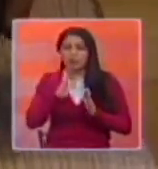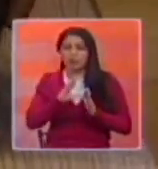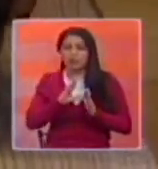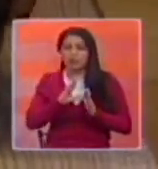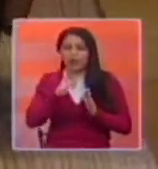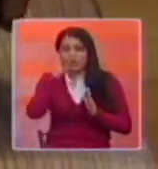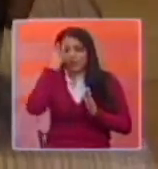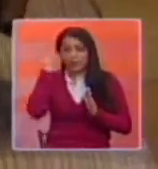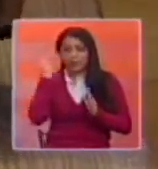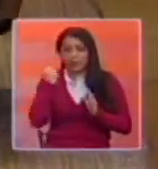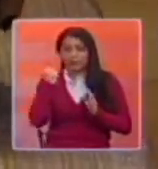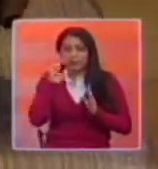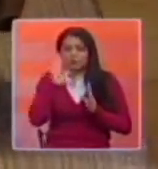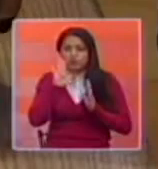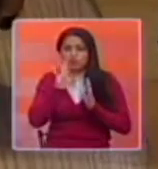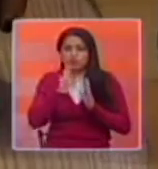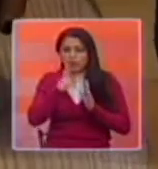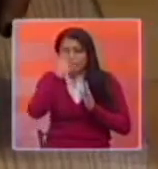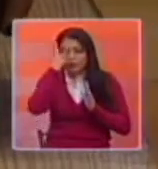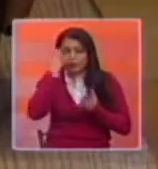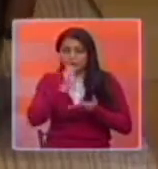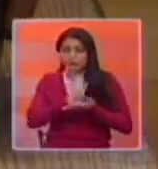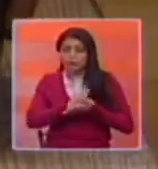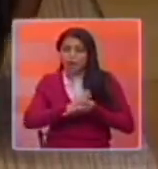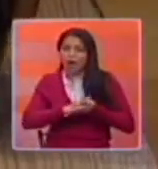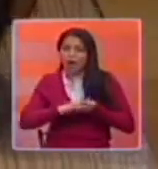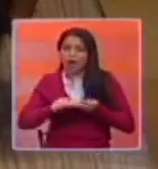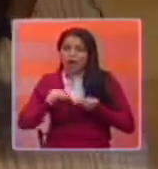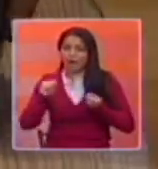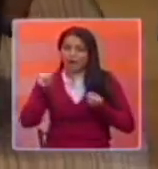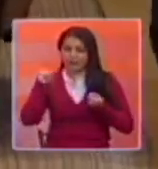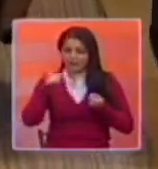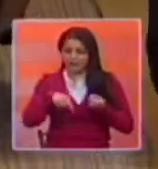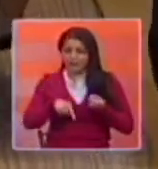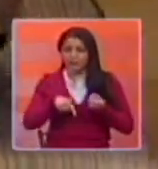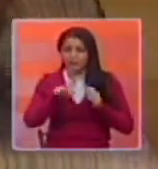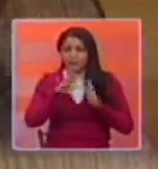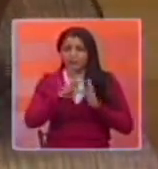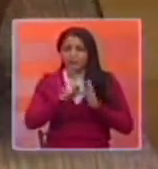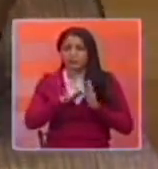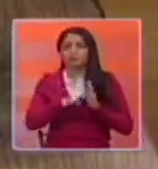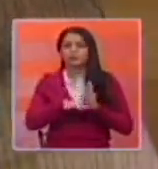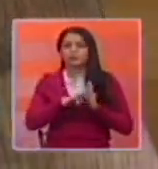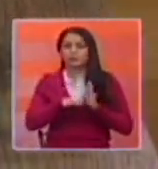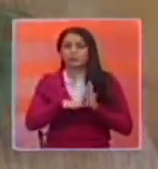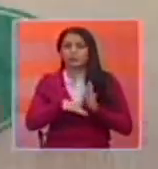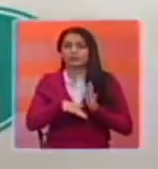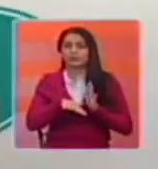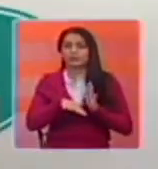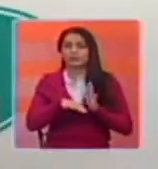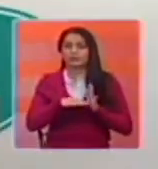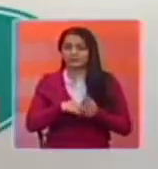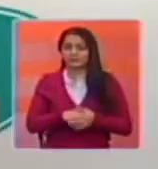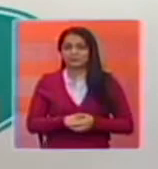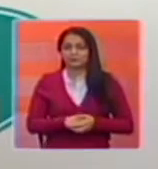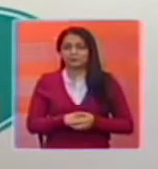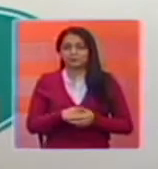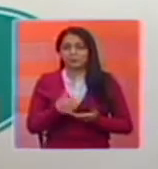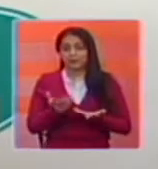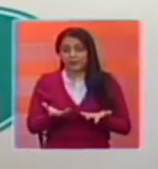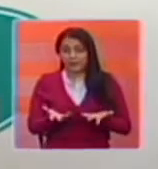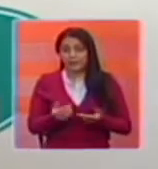yema, se va a poner a un amarillo color patito. Eso significa que está cremosito. Nosotros, en